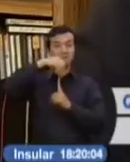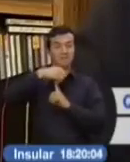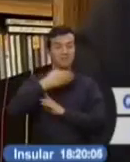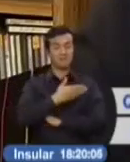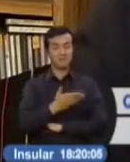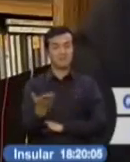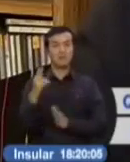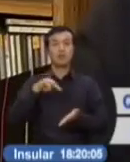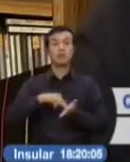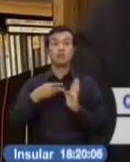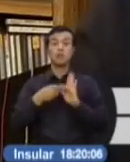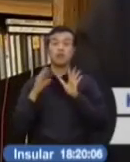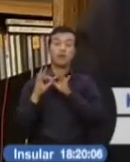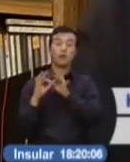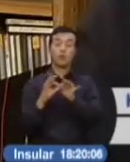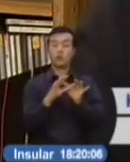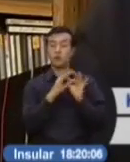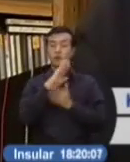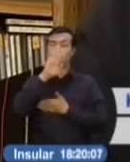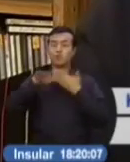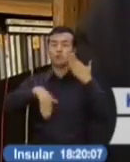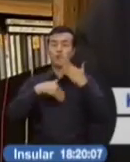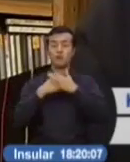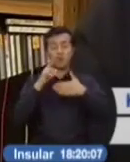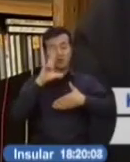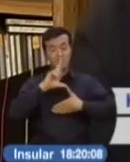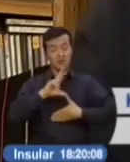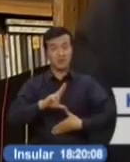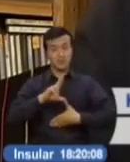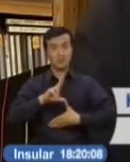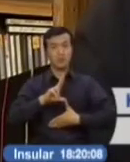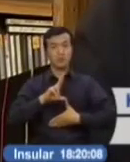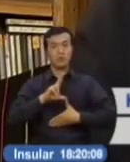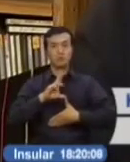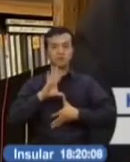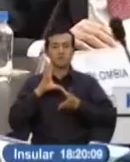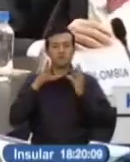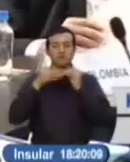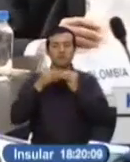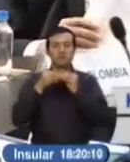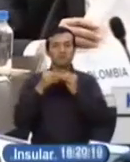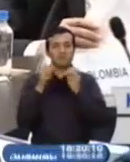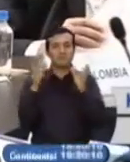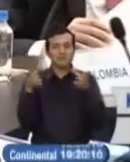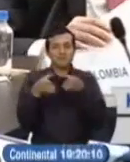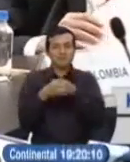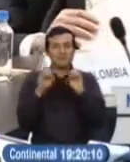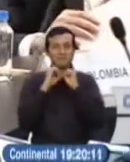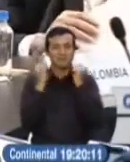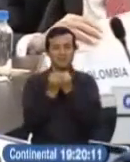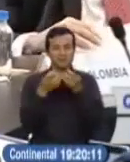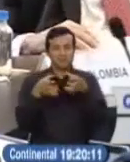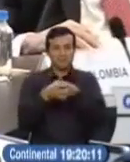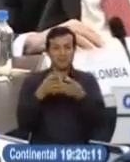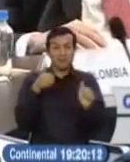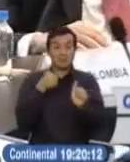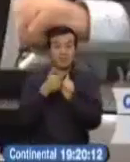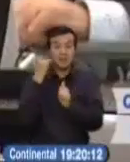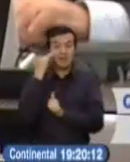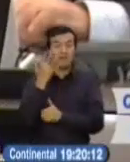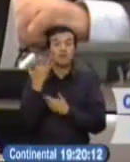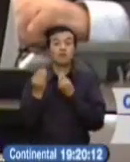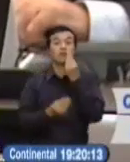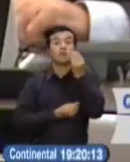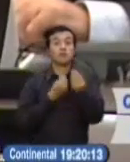Significa la unidad de toda América Latina en un mismo organismo. Y a medida que se acerca la fecha para la cita,